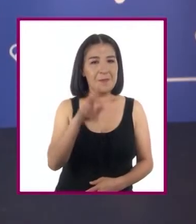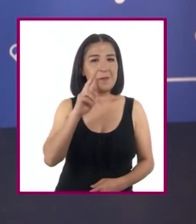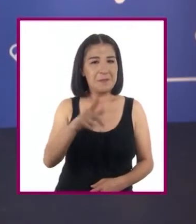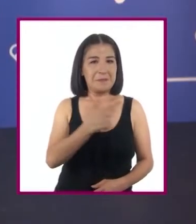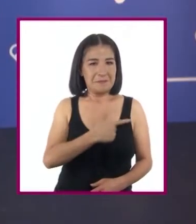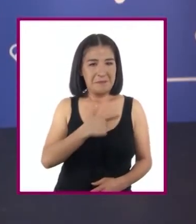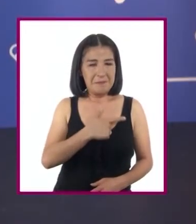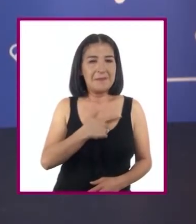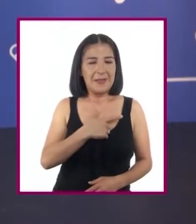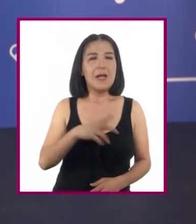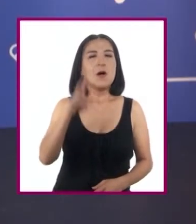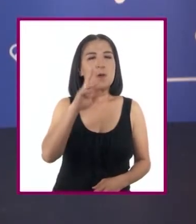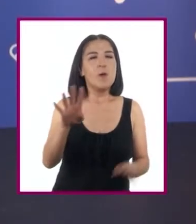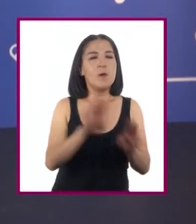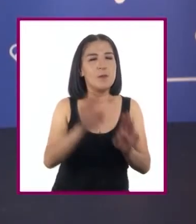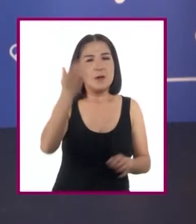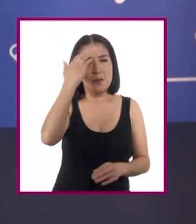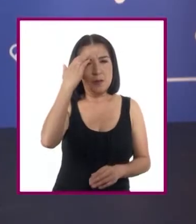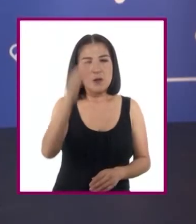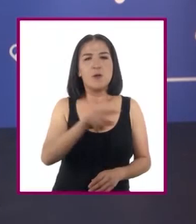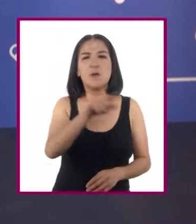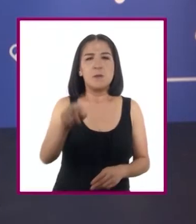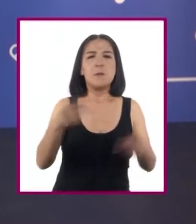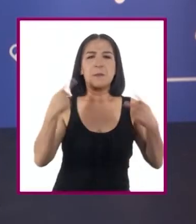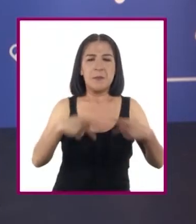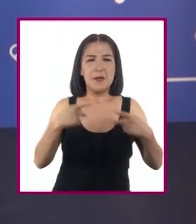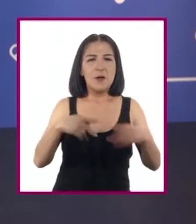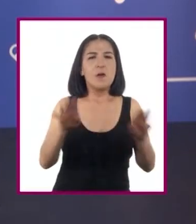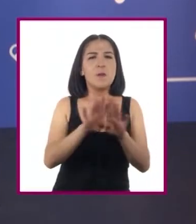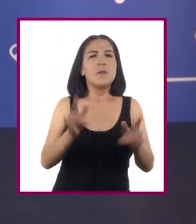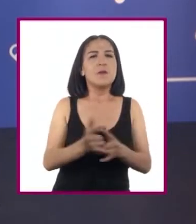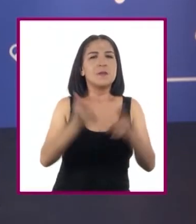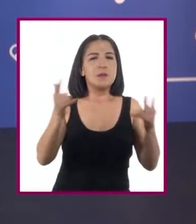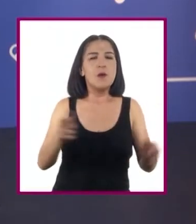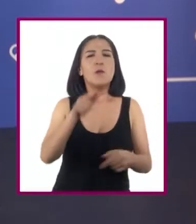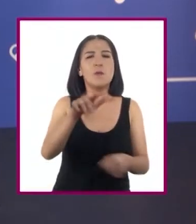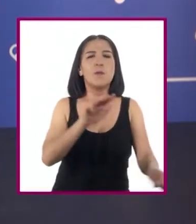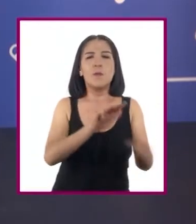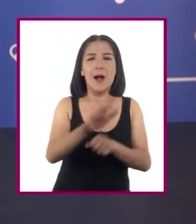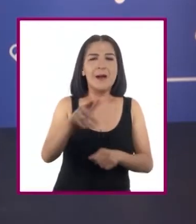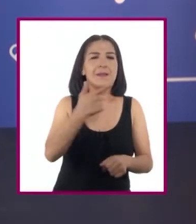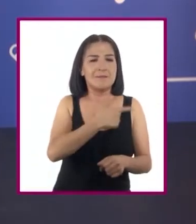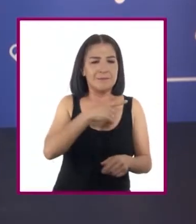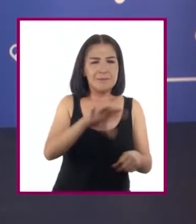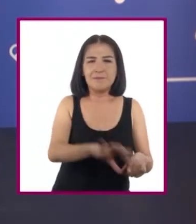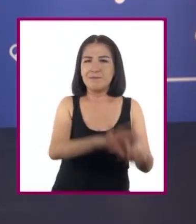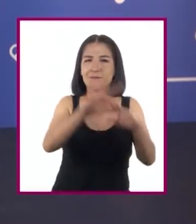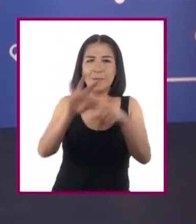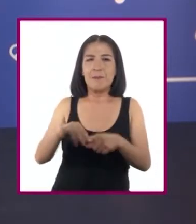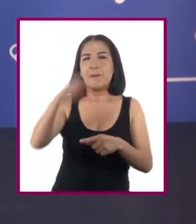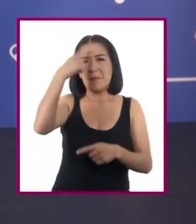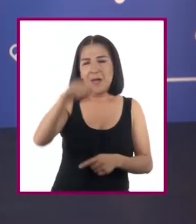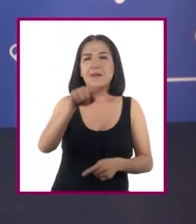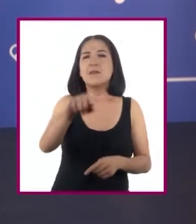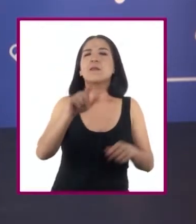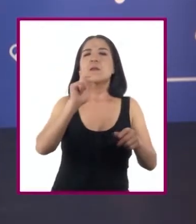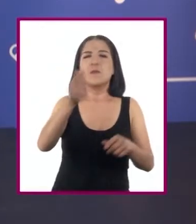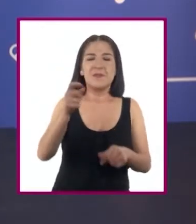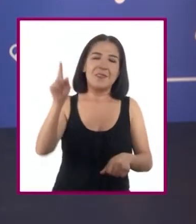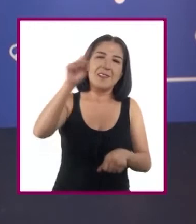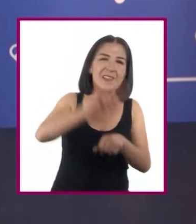los conocimientos. Si ustedes fueran los personajes en una historia, ¿cuál es el ambiente que prevalece y en qué época se